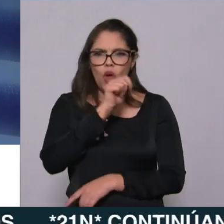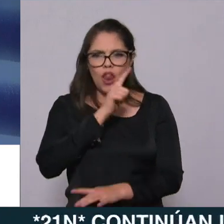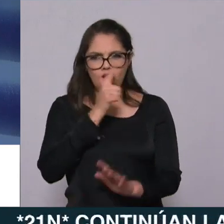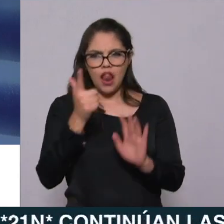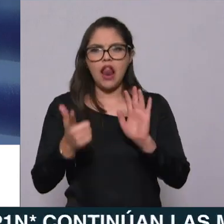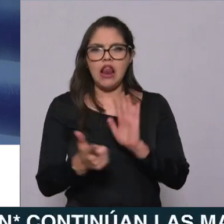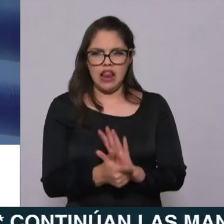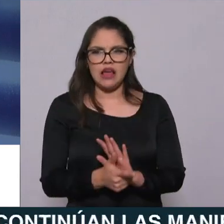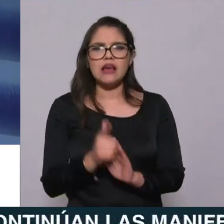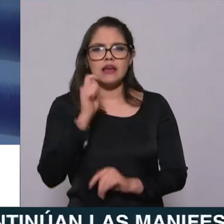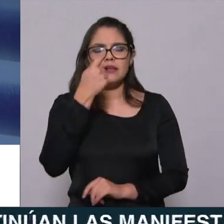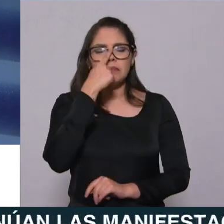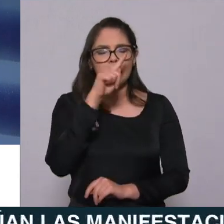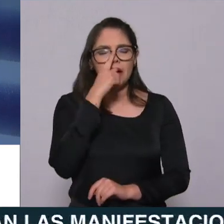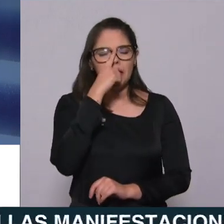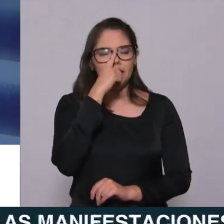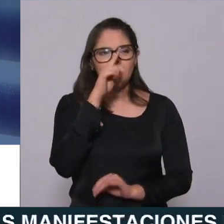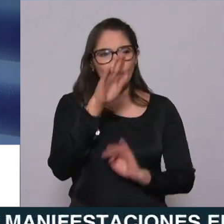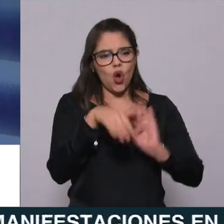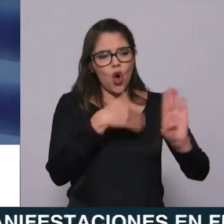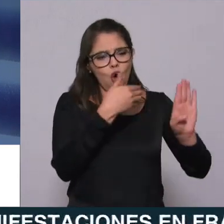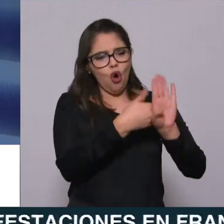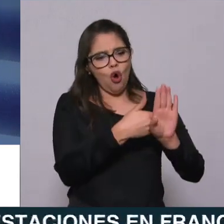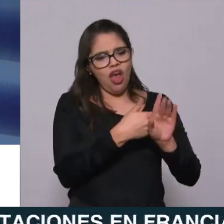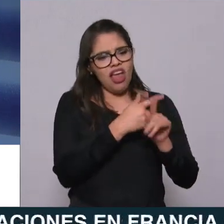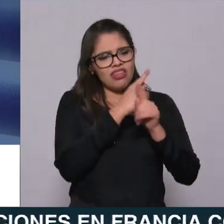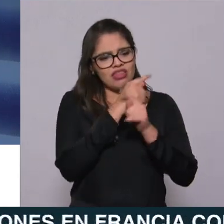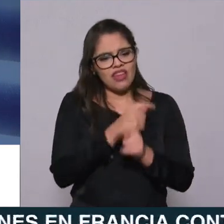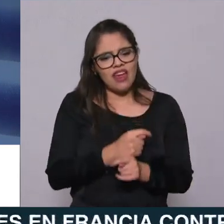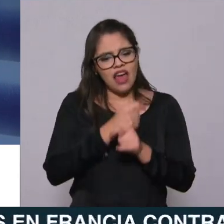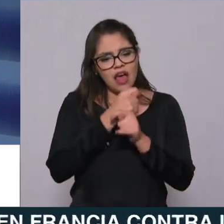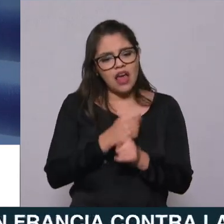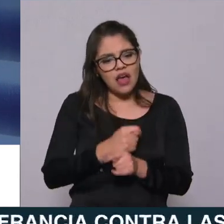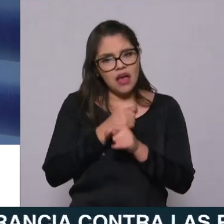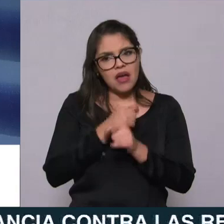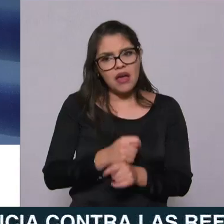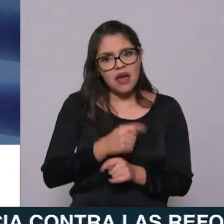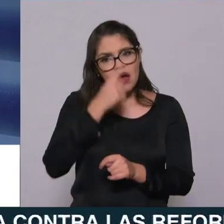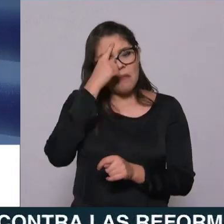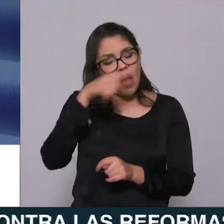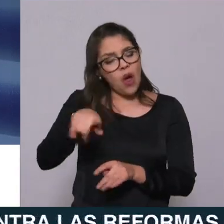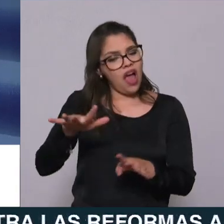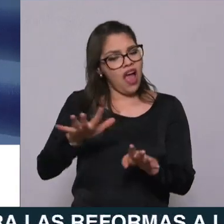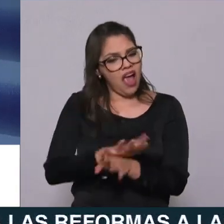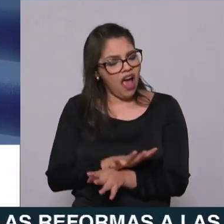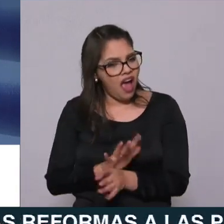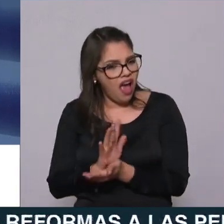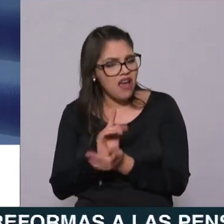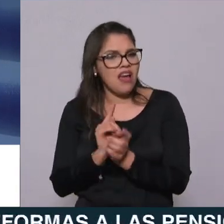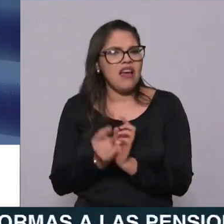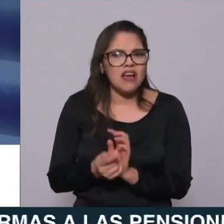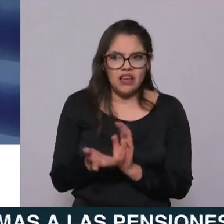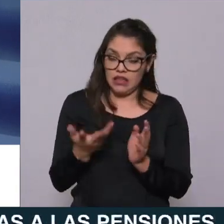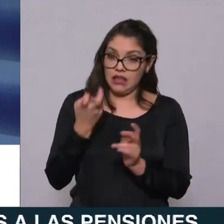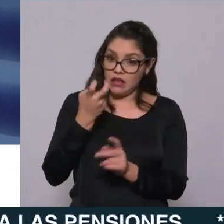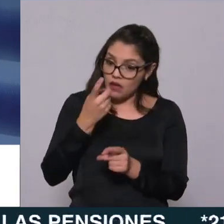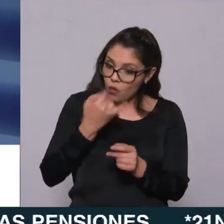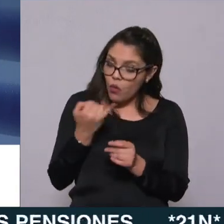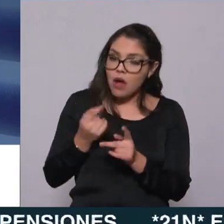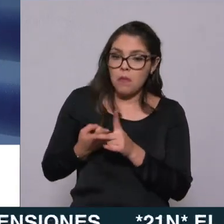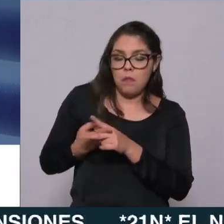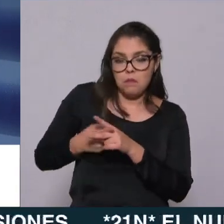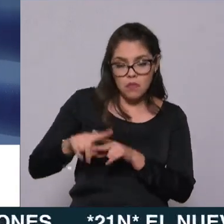contra de las terapias de conversión que son ilegales, y es una iniciativa que está surgiendo aquí en la Ciudad de México.